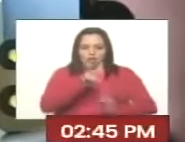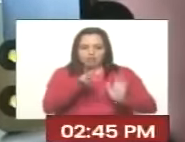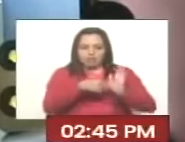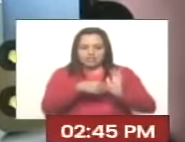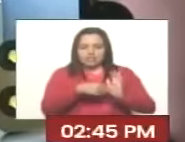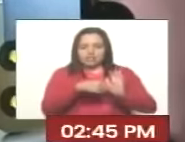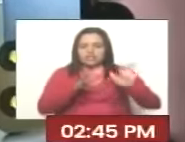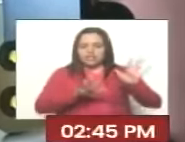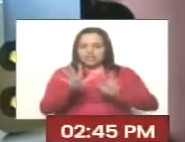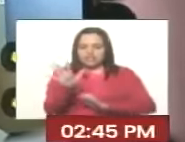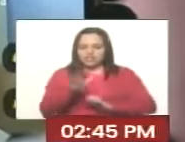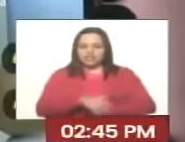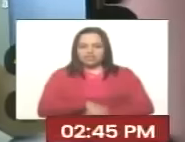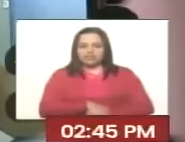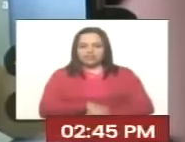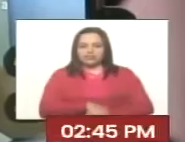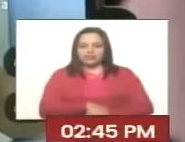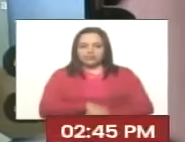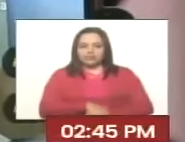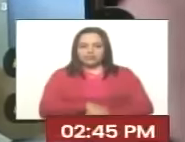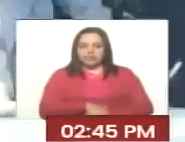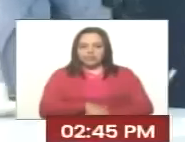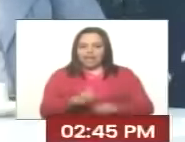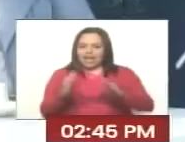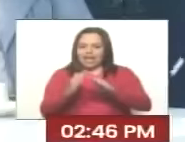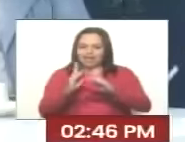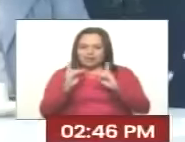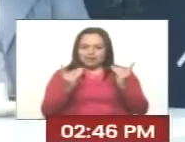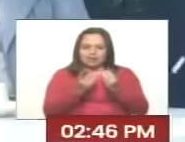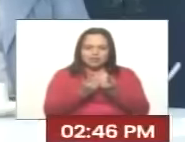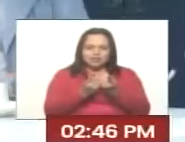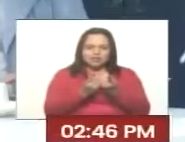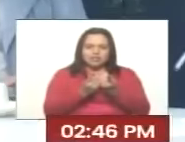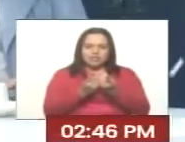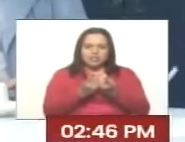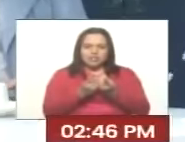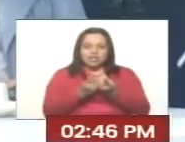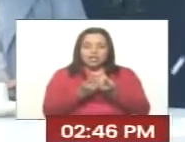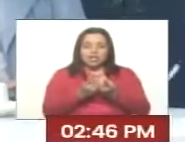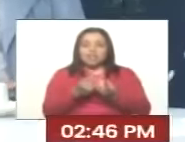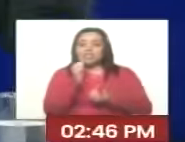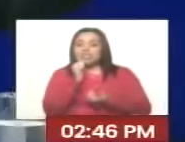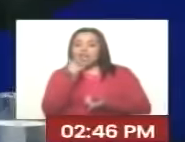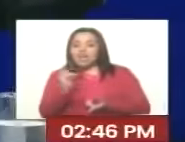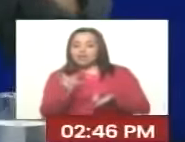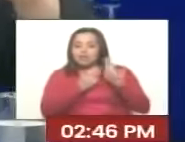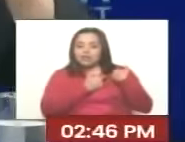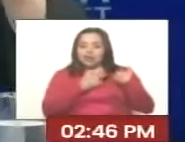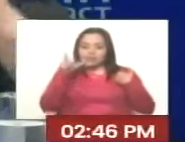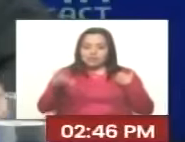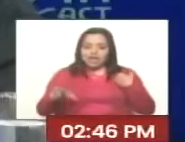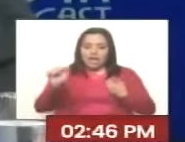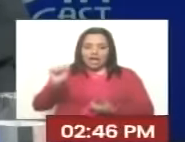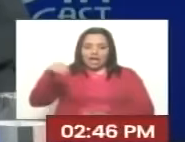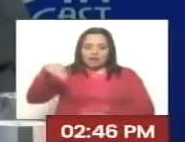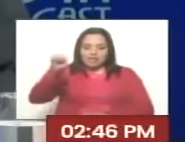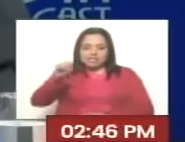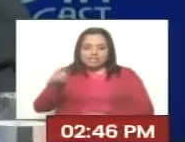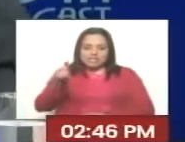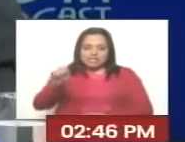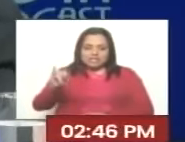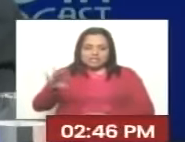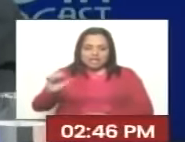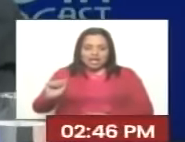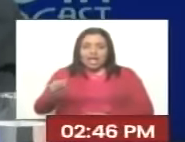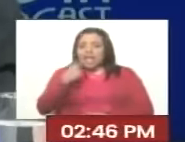Extrañamente, el apartamento de Canserbero, ¿de quién era? Era de los Améstica. Uh-huh. Incluso se dice que ese edificio en Maracay